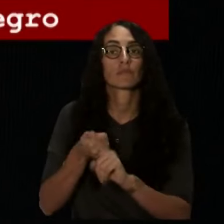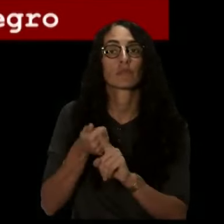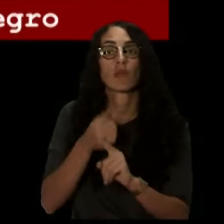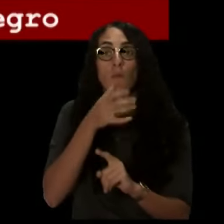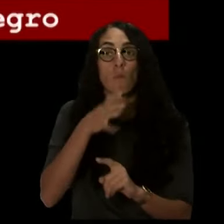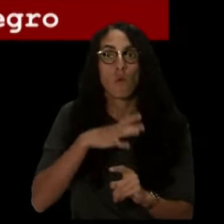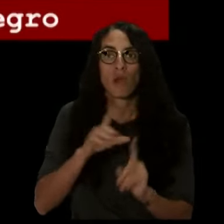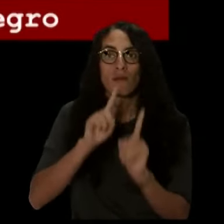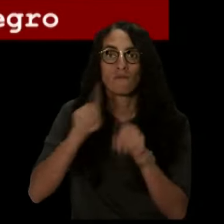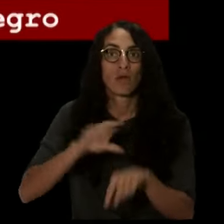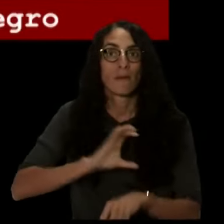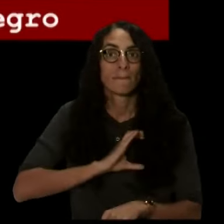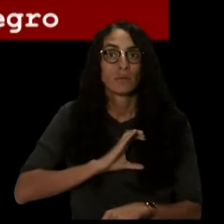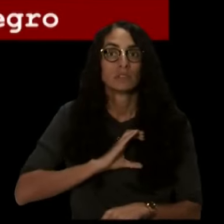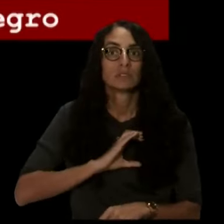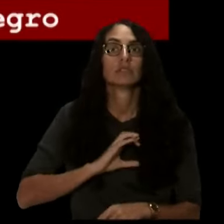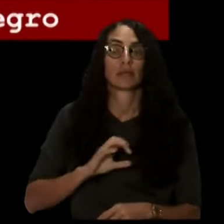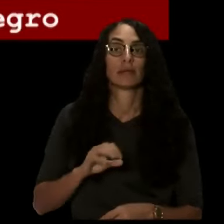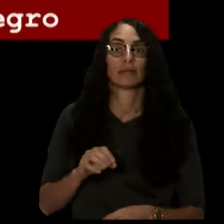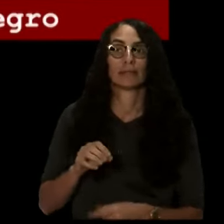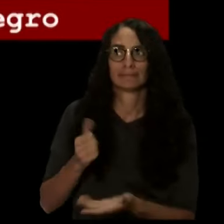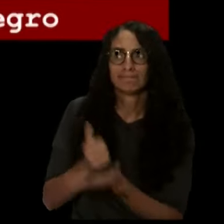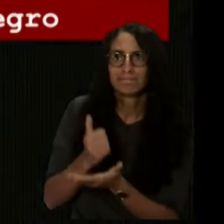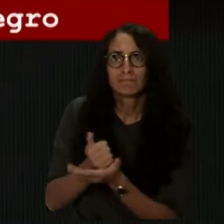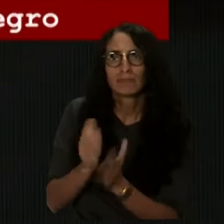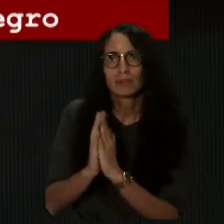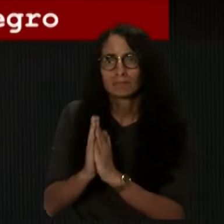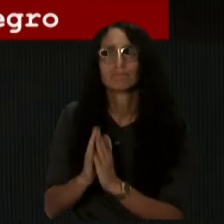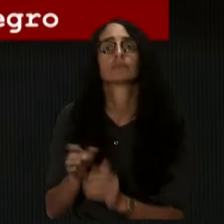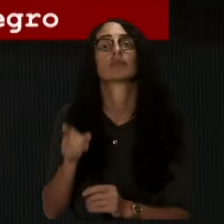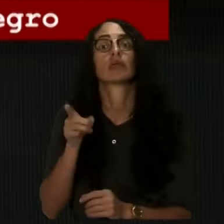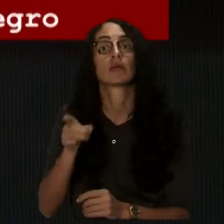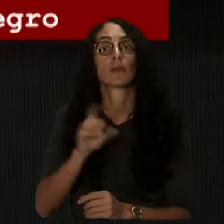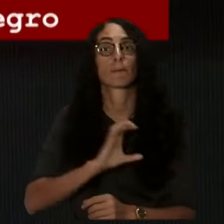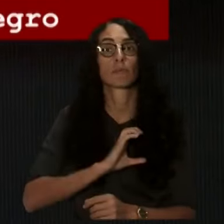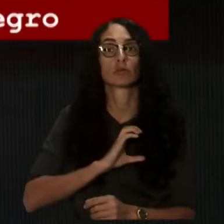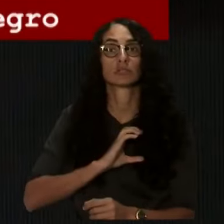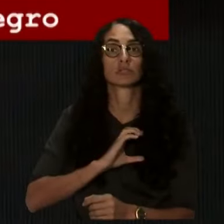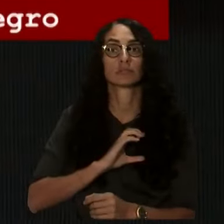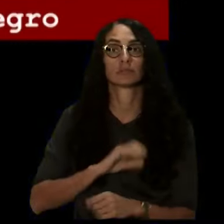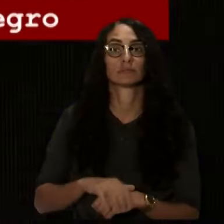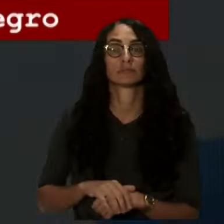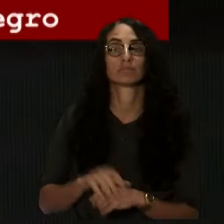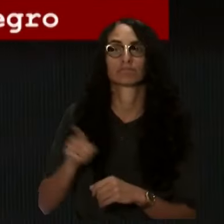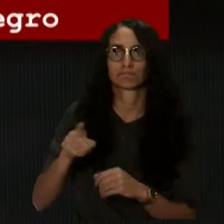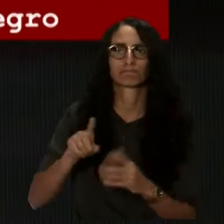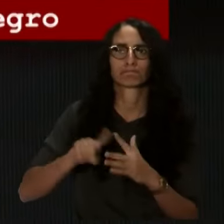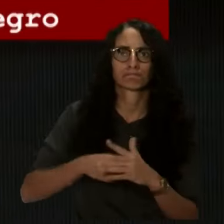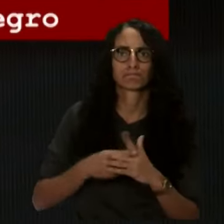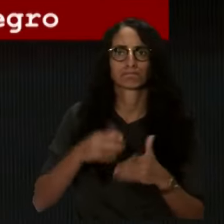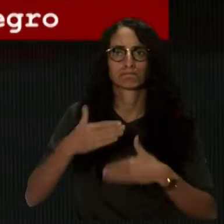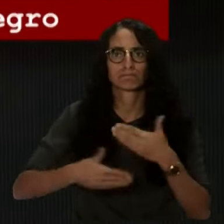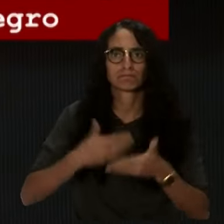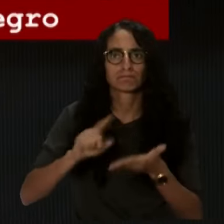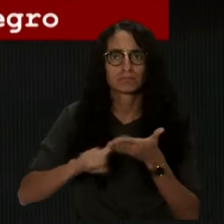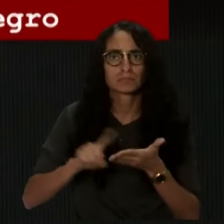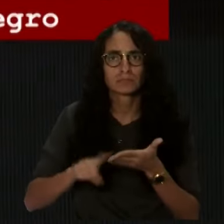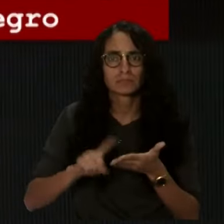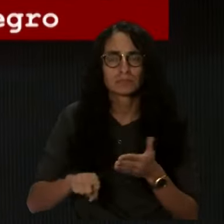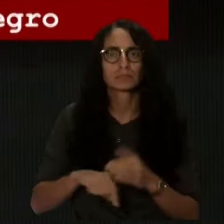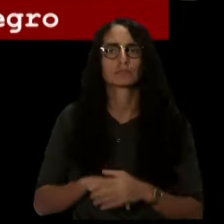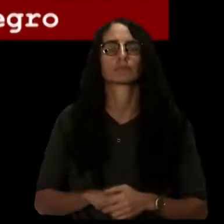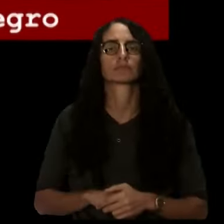solicita la la policía le ayuda a la policía el agente el compañero que inicia la investigación como parte de la